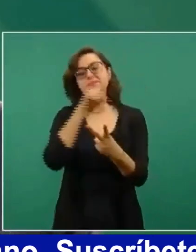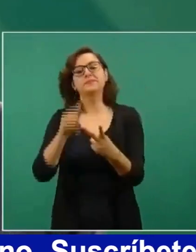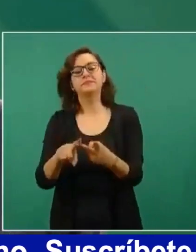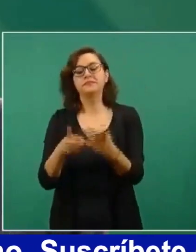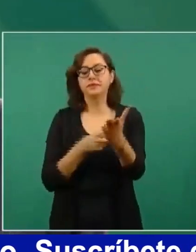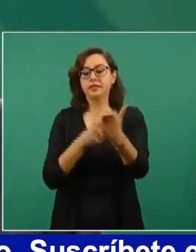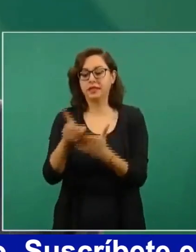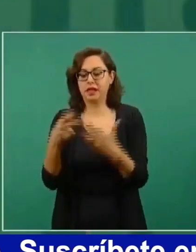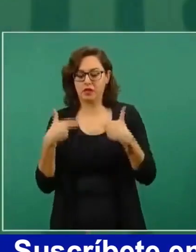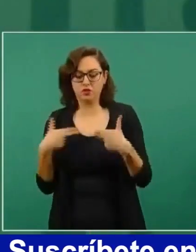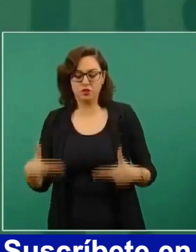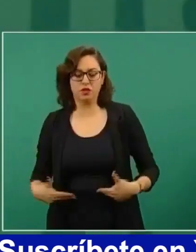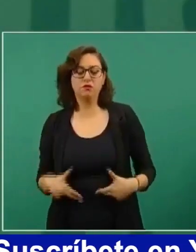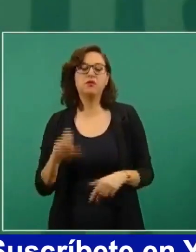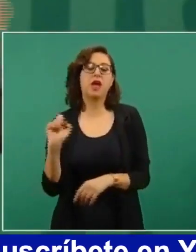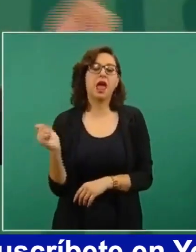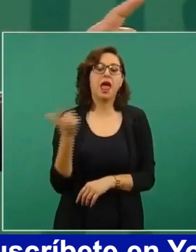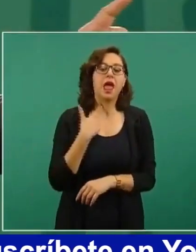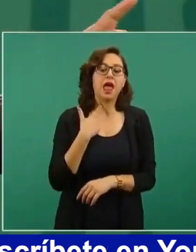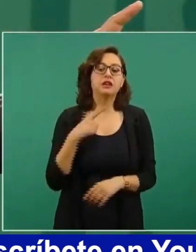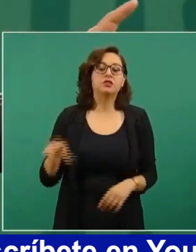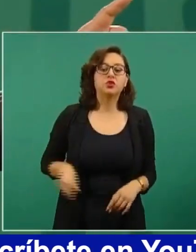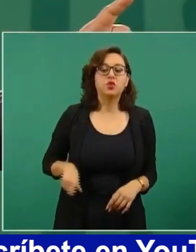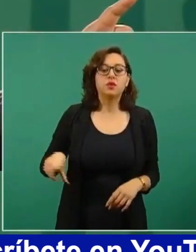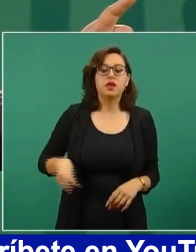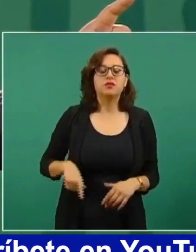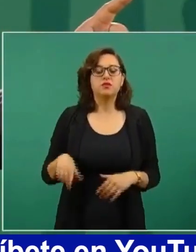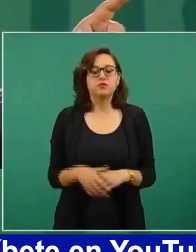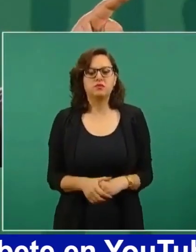Ya no hay masacres como eran